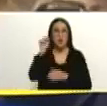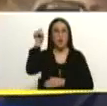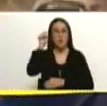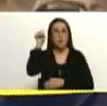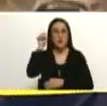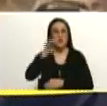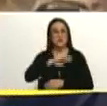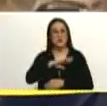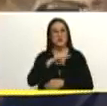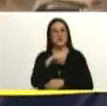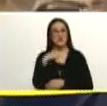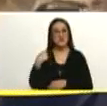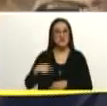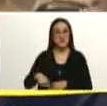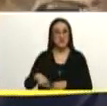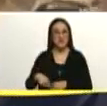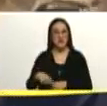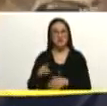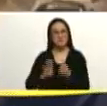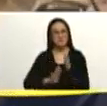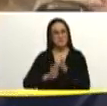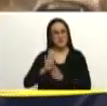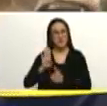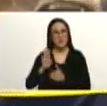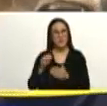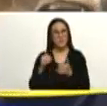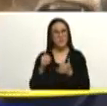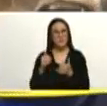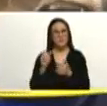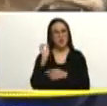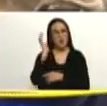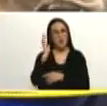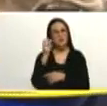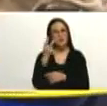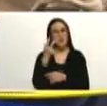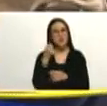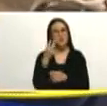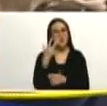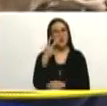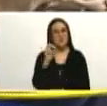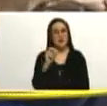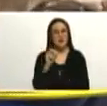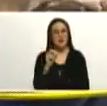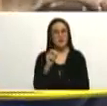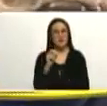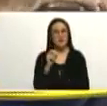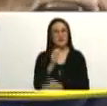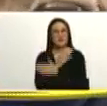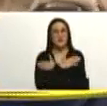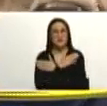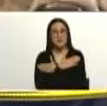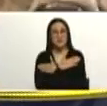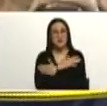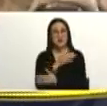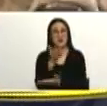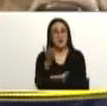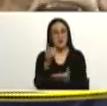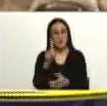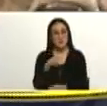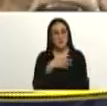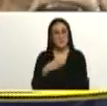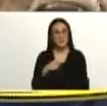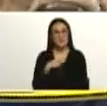China por el inmenso éxito del Congreso número 20 y felicitarlo a usted por